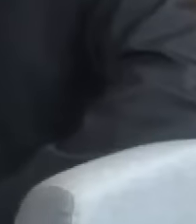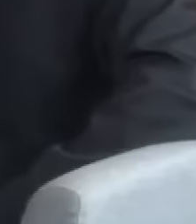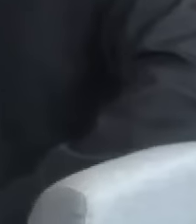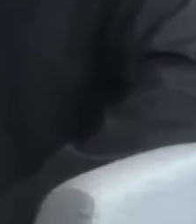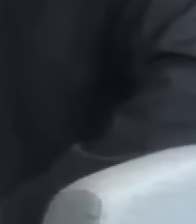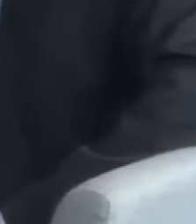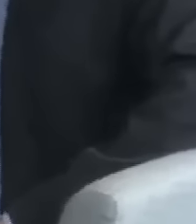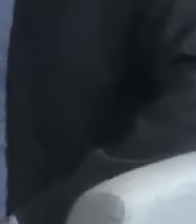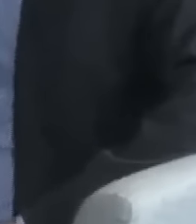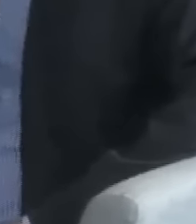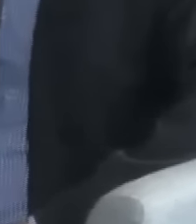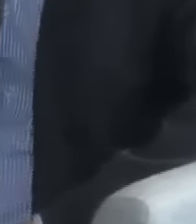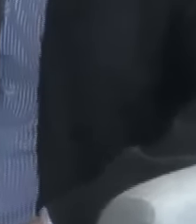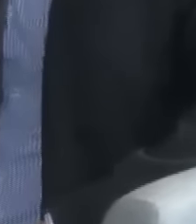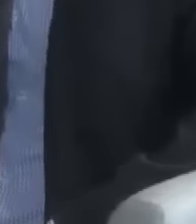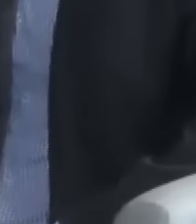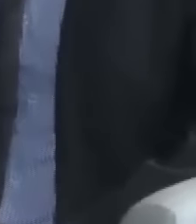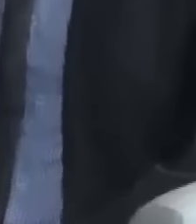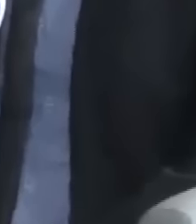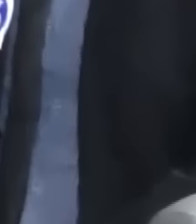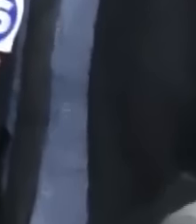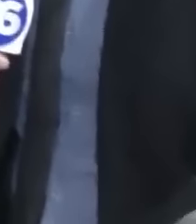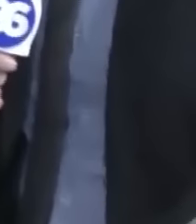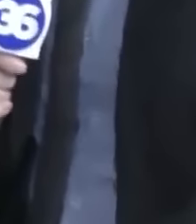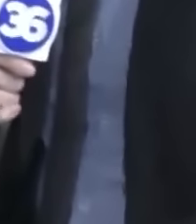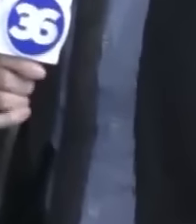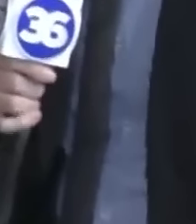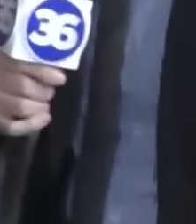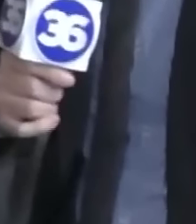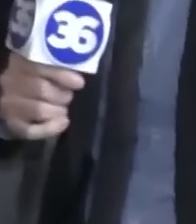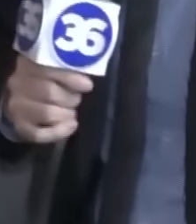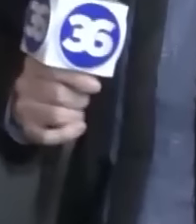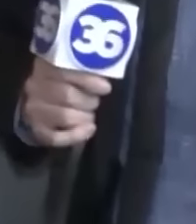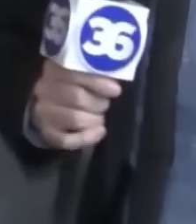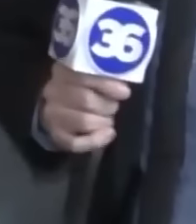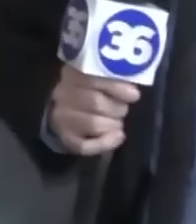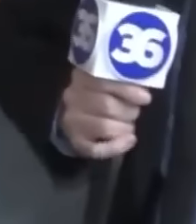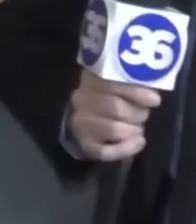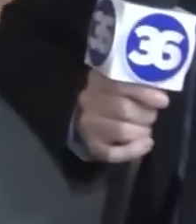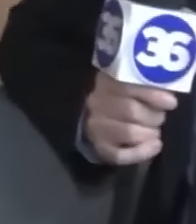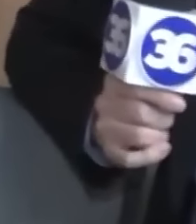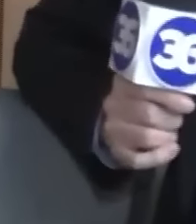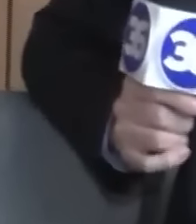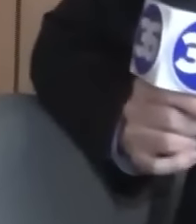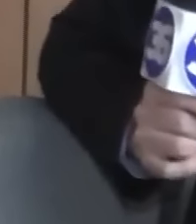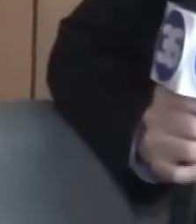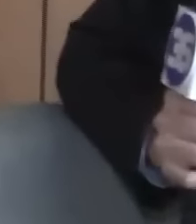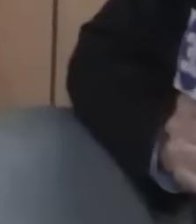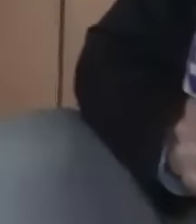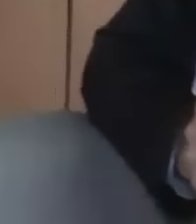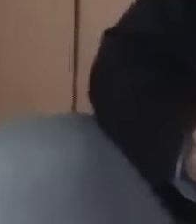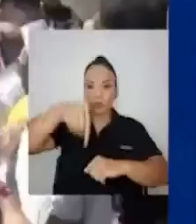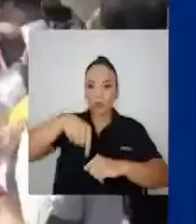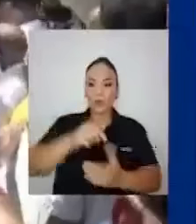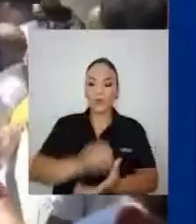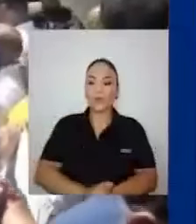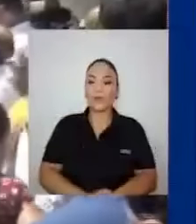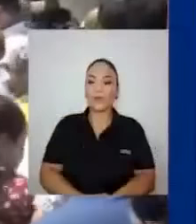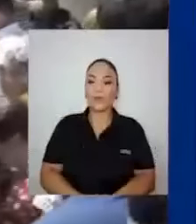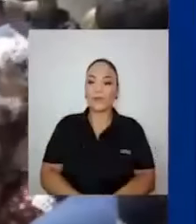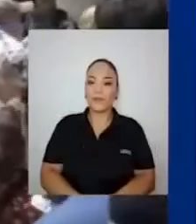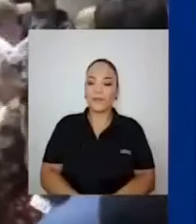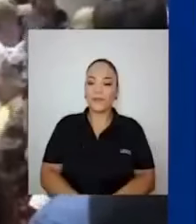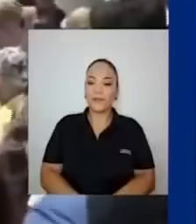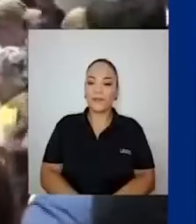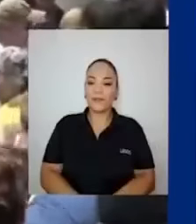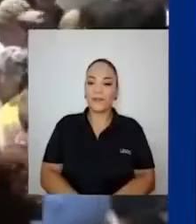dijo? ¿Por qué no están los diputados de Limón, de Liberación Nacional? ¿Será que ellos se olvidaron de Limón o Limón